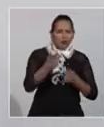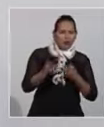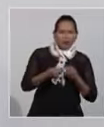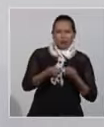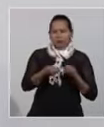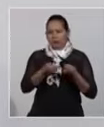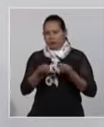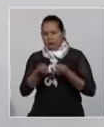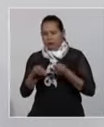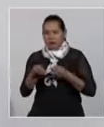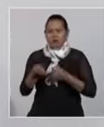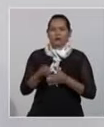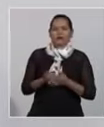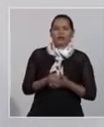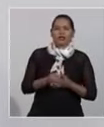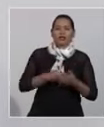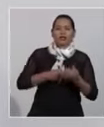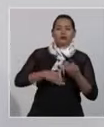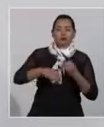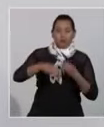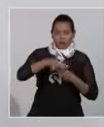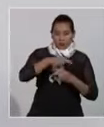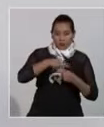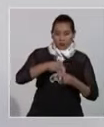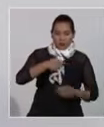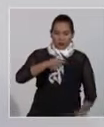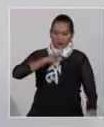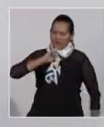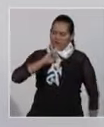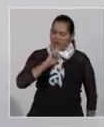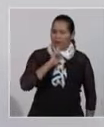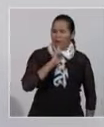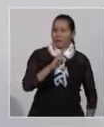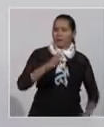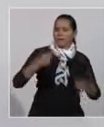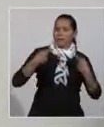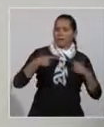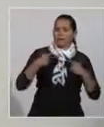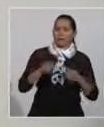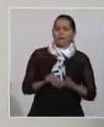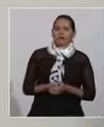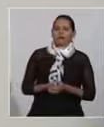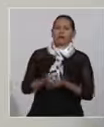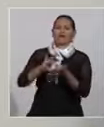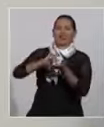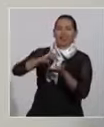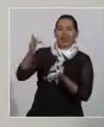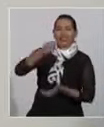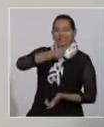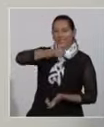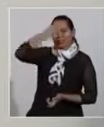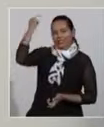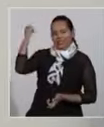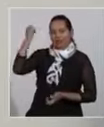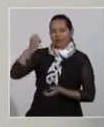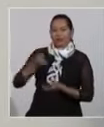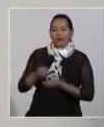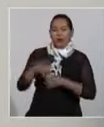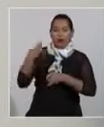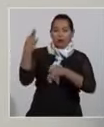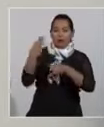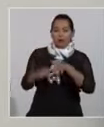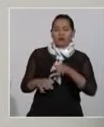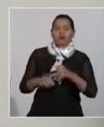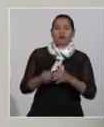social. Insisto, nosotros damos soluciones a los ciudadanos. Gracias, candidato. Concluye de esta manera la parte